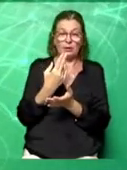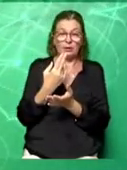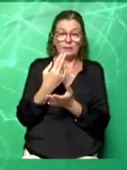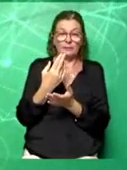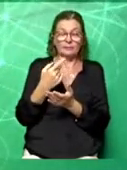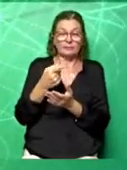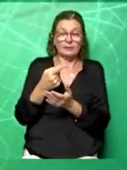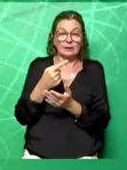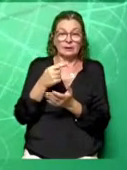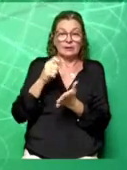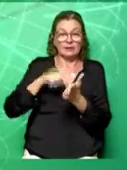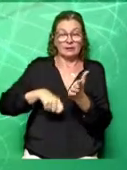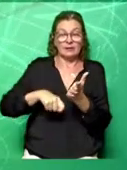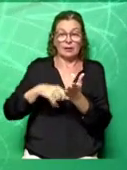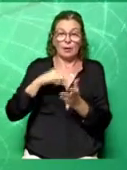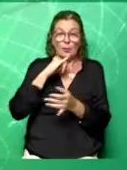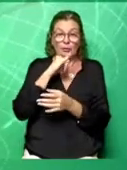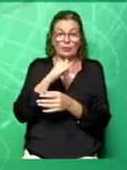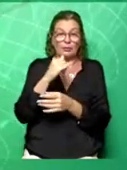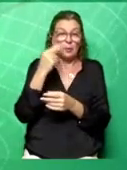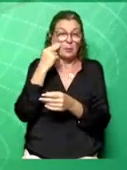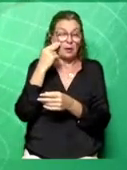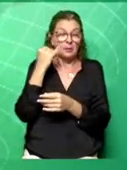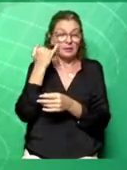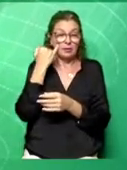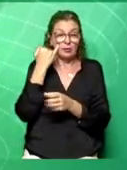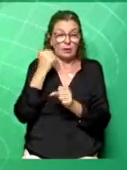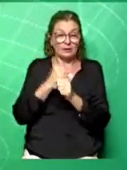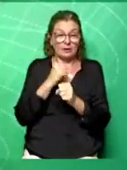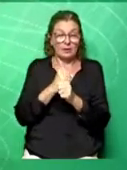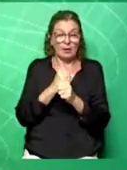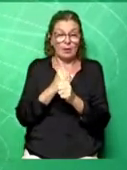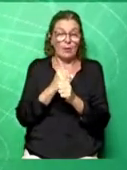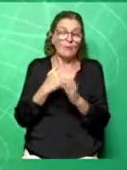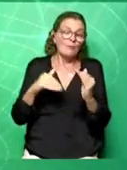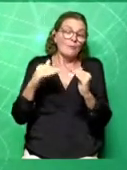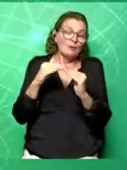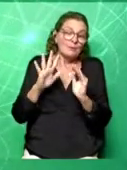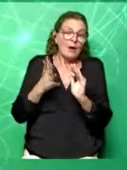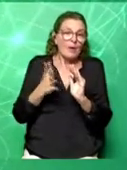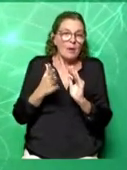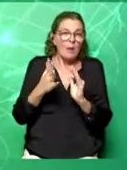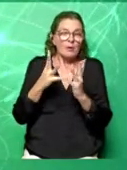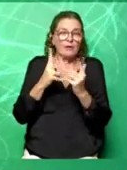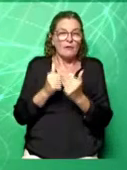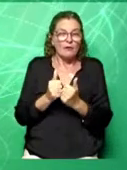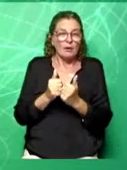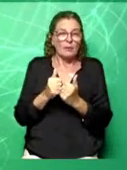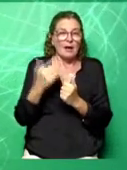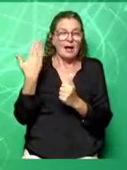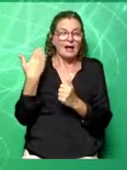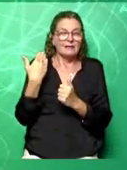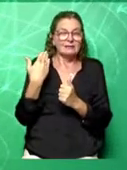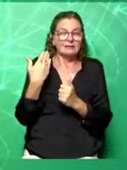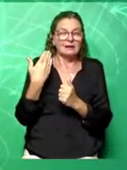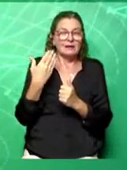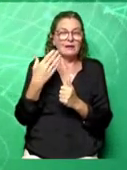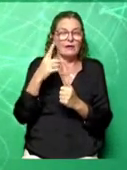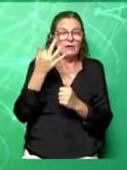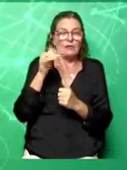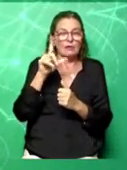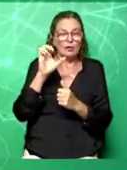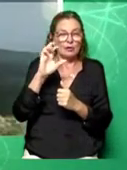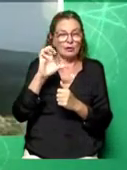procedimiento que lo sancionó por denuncias de acoso sexual y laboral. Por motivos similares también fue sancionado el exalcalde de La Floresta,